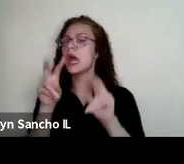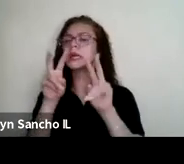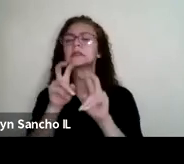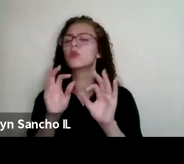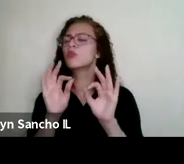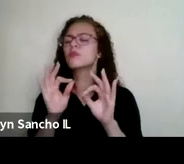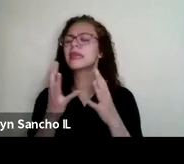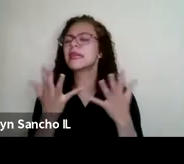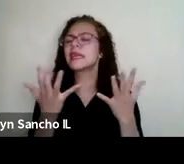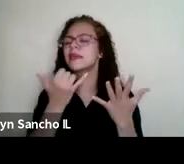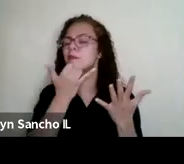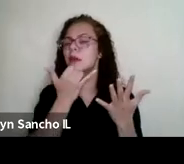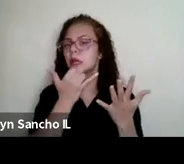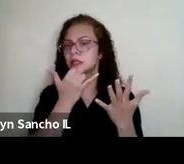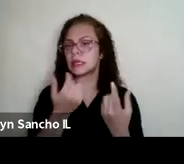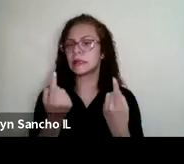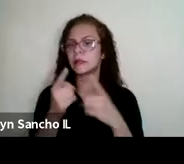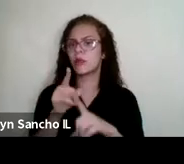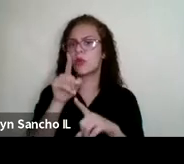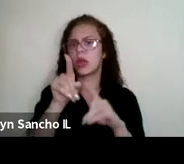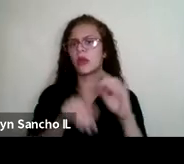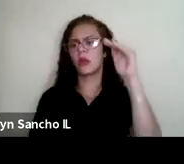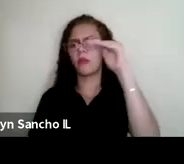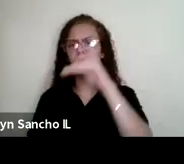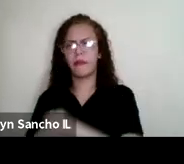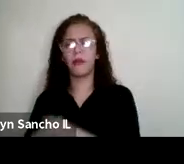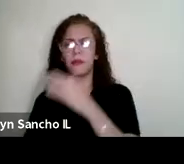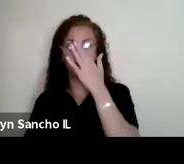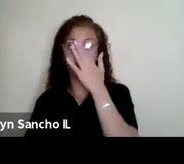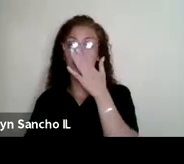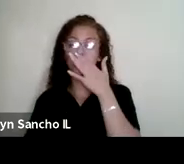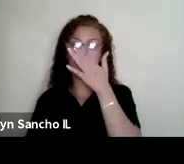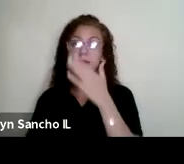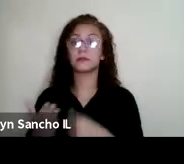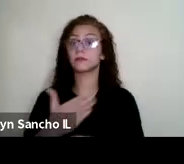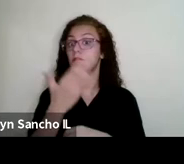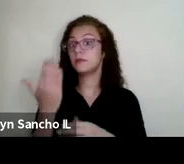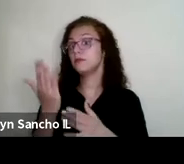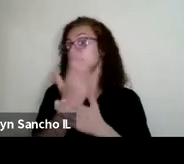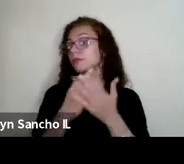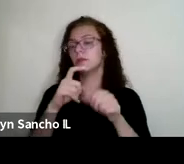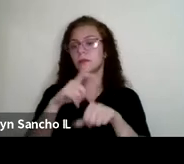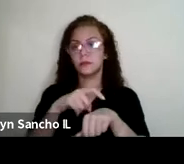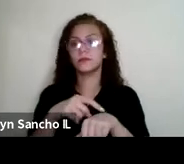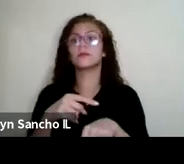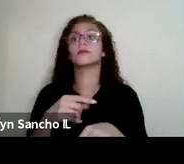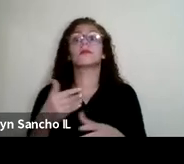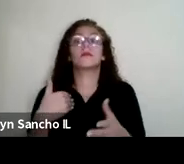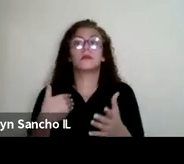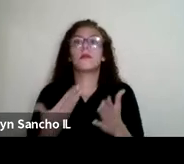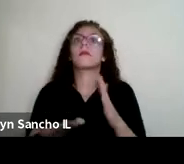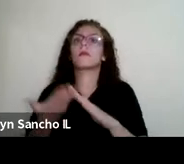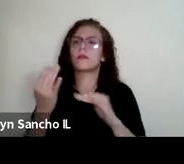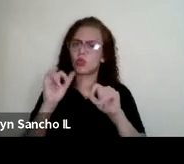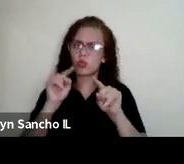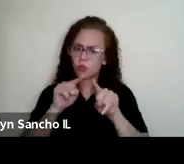bien qué es lo que produjo este fenómeno, ¿verdad? Que cuando en algún momento hubo casi paridad y